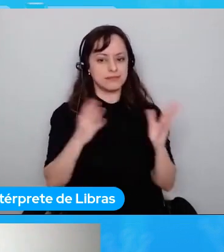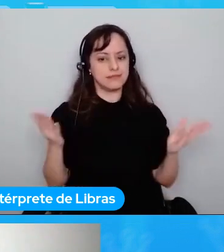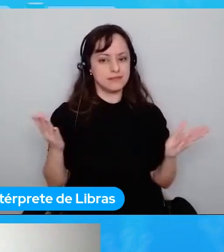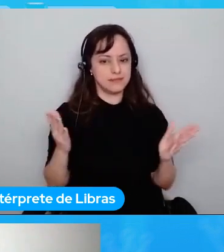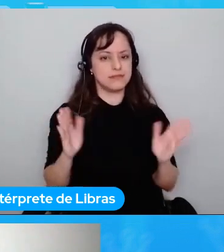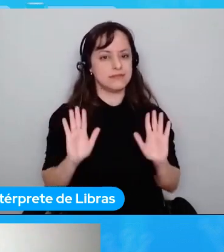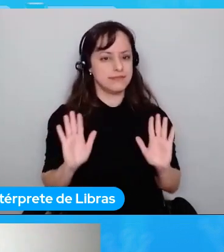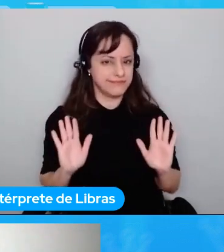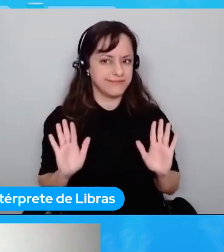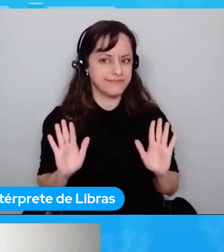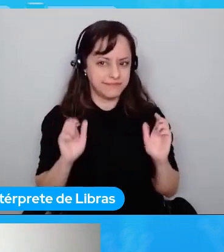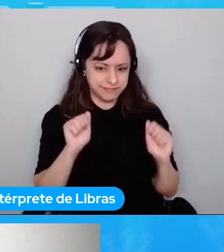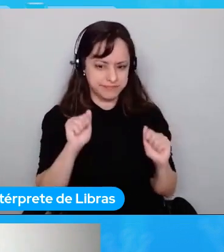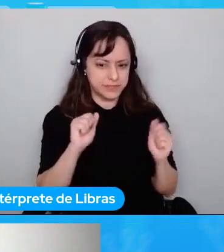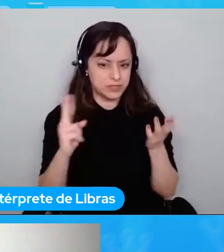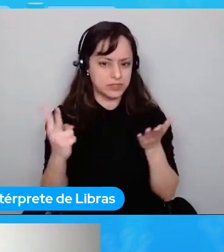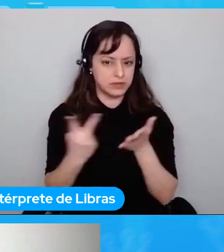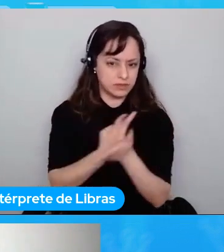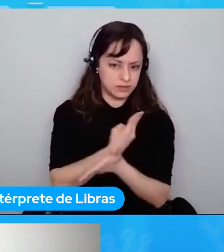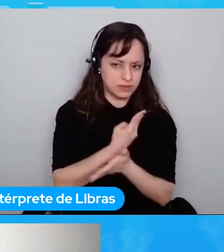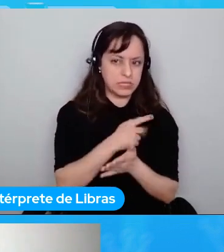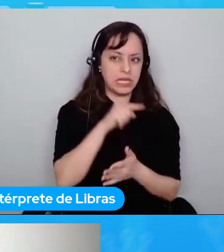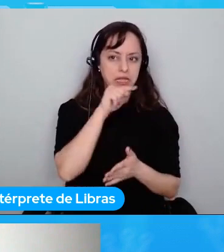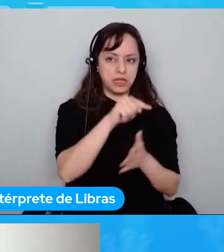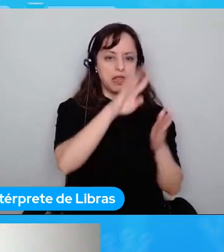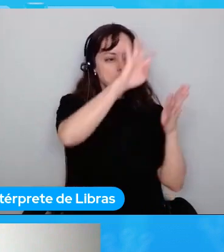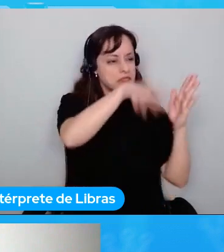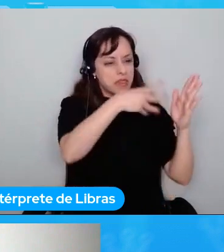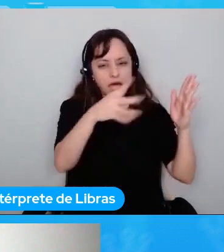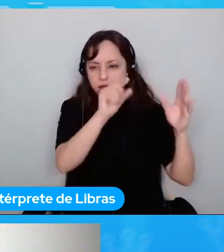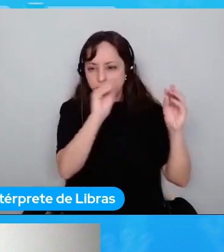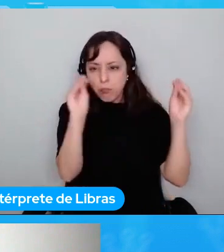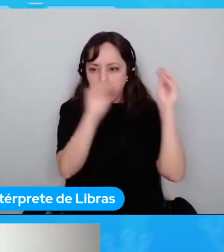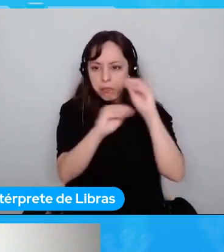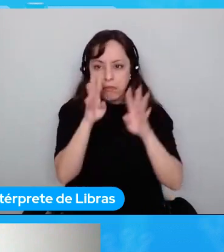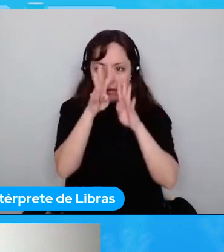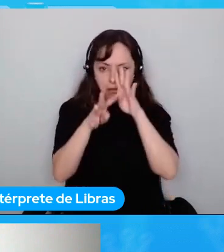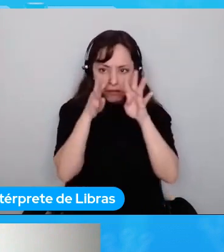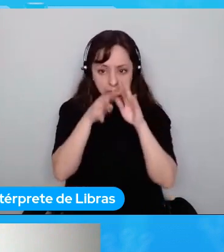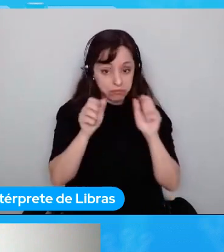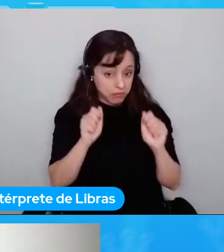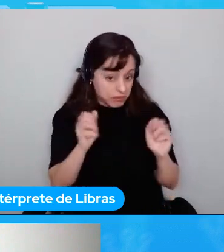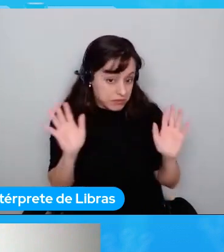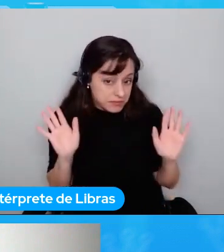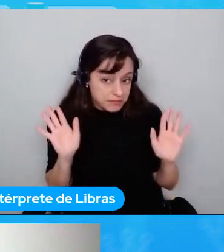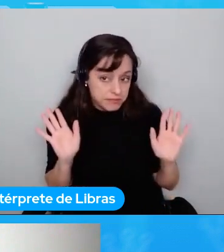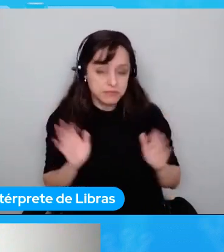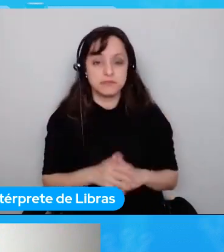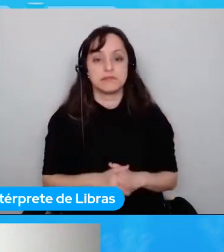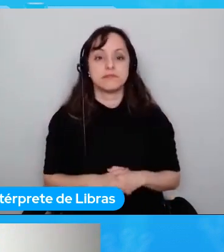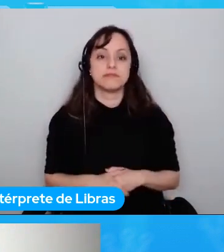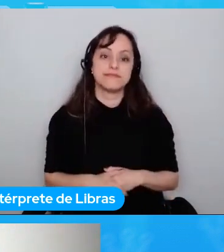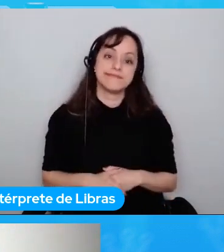ese, para completar o tener esos datos, obtener esos datos faltantes?